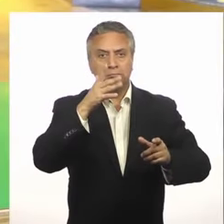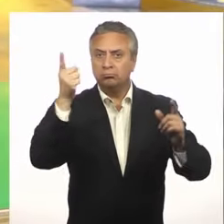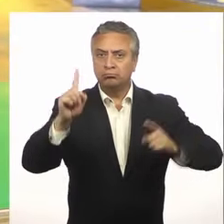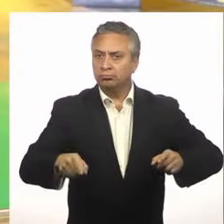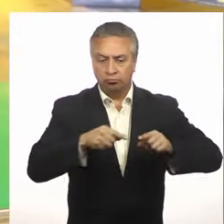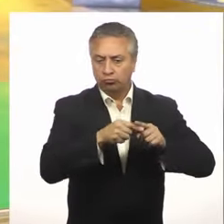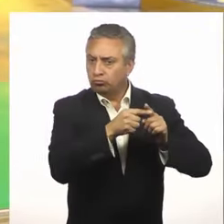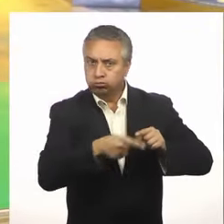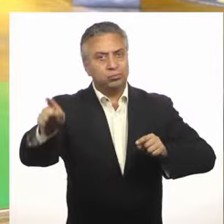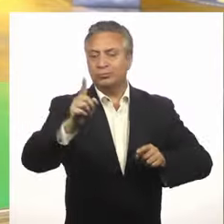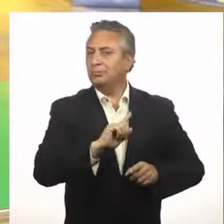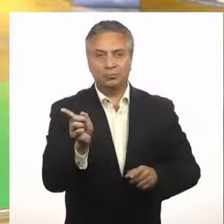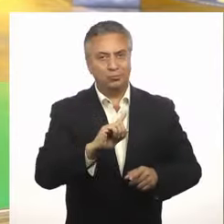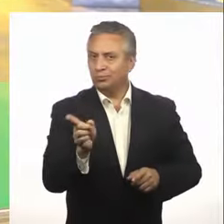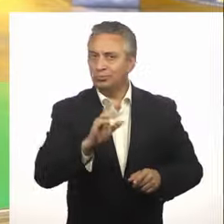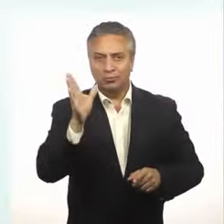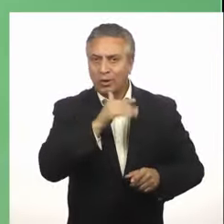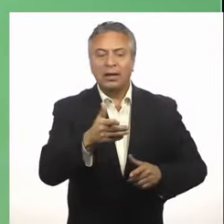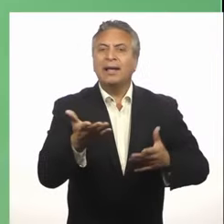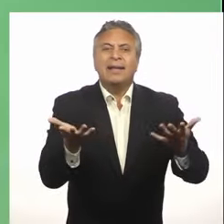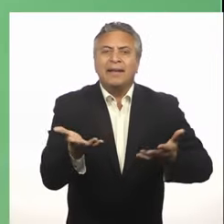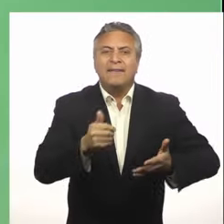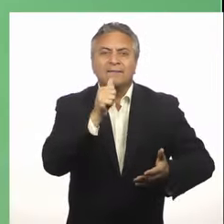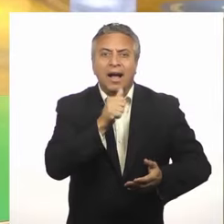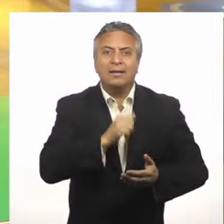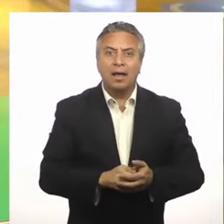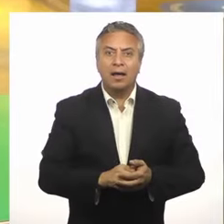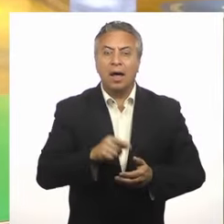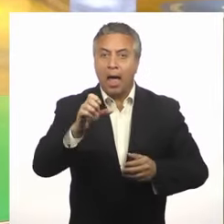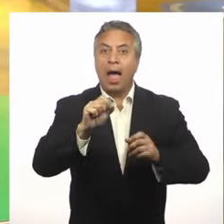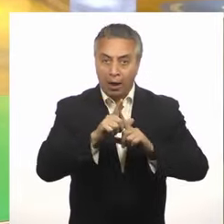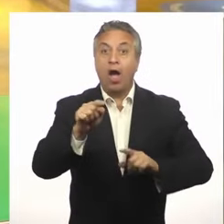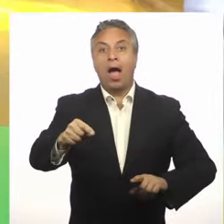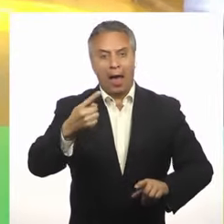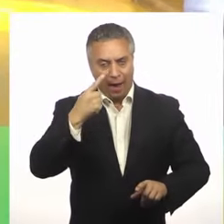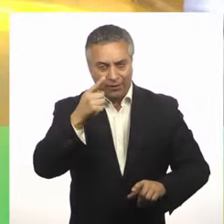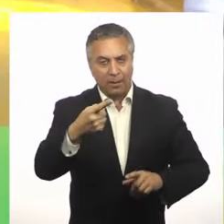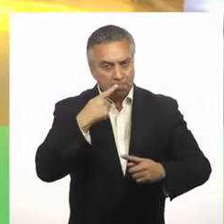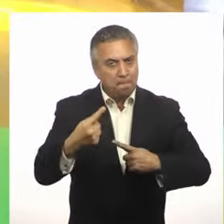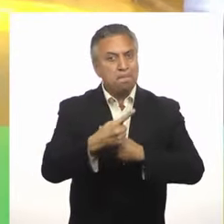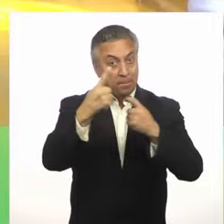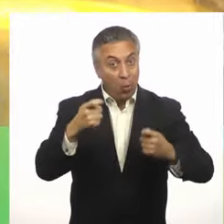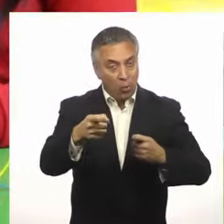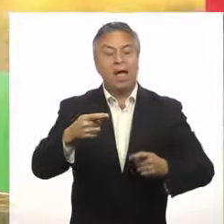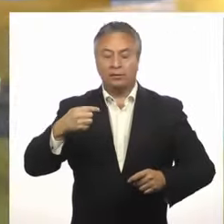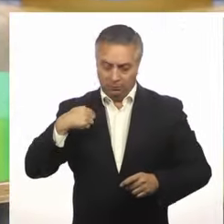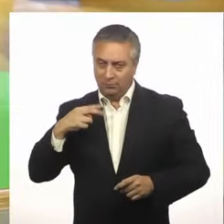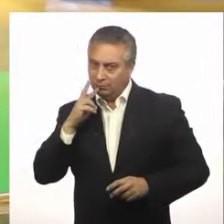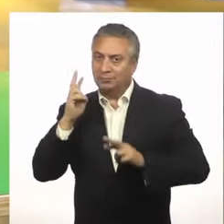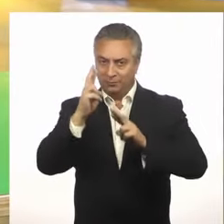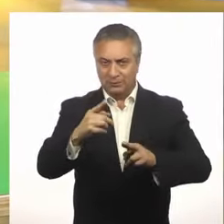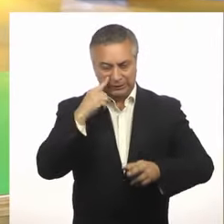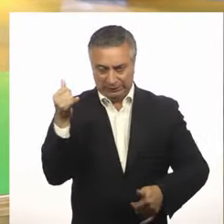que tener algo. ¿Qué podría ser? Eso vamos a seguir respondiendo a tus preguntas en la siguiente experimentación.